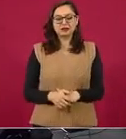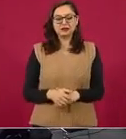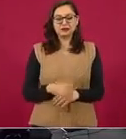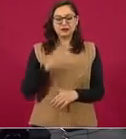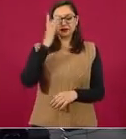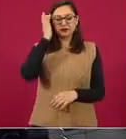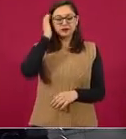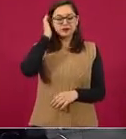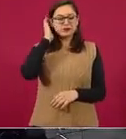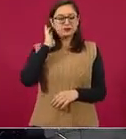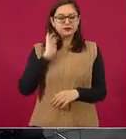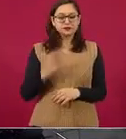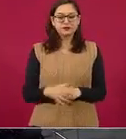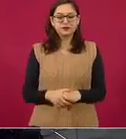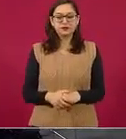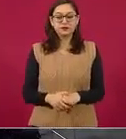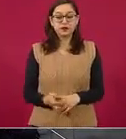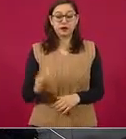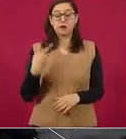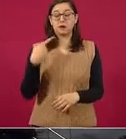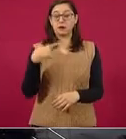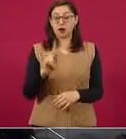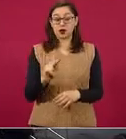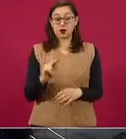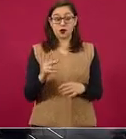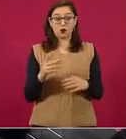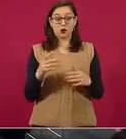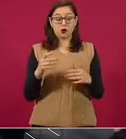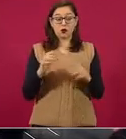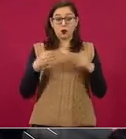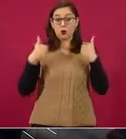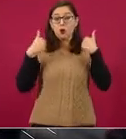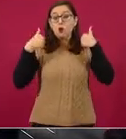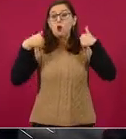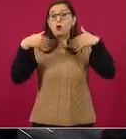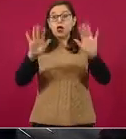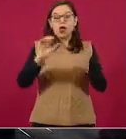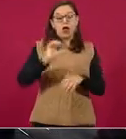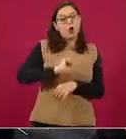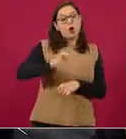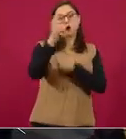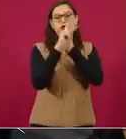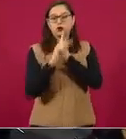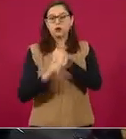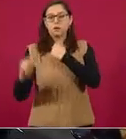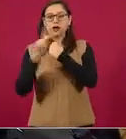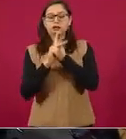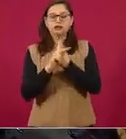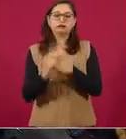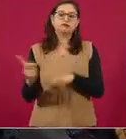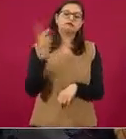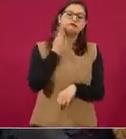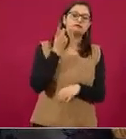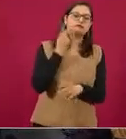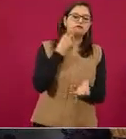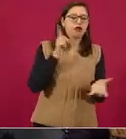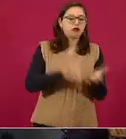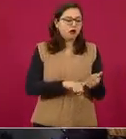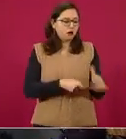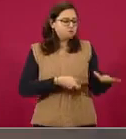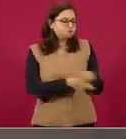Pero en cualquier país esto sería un escándalo.